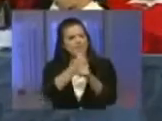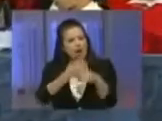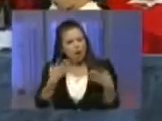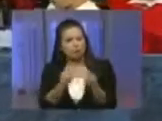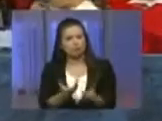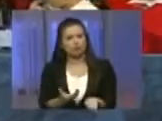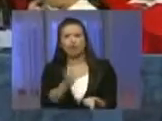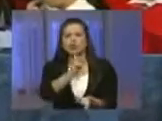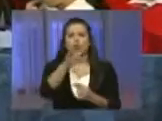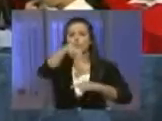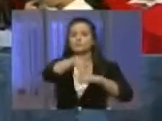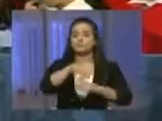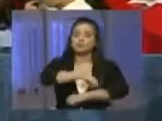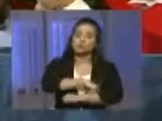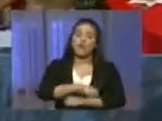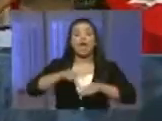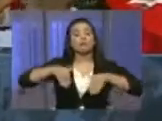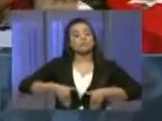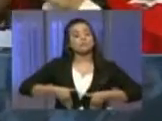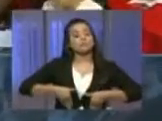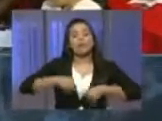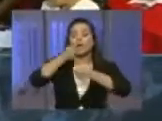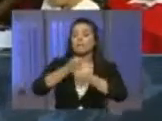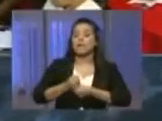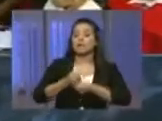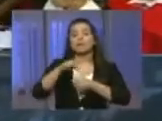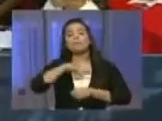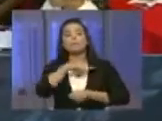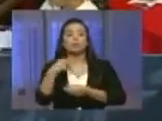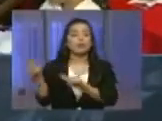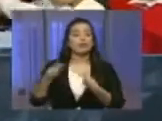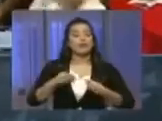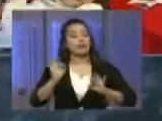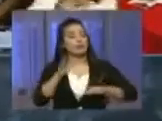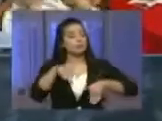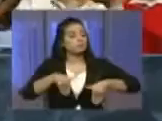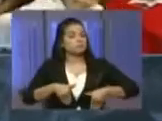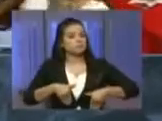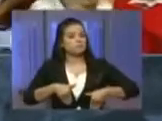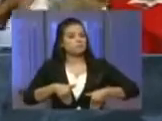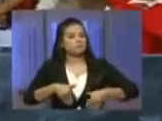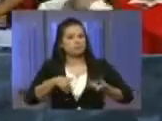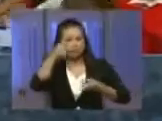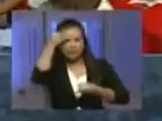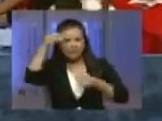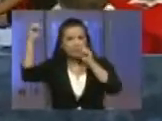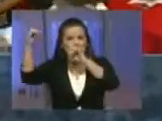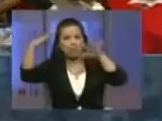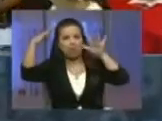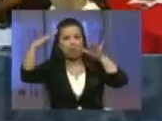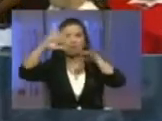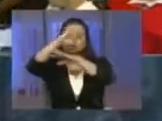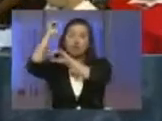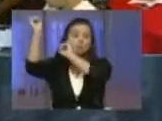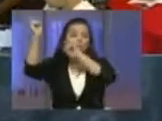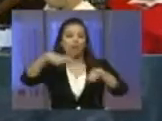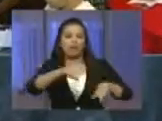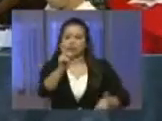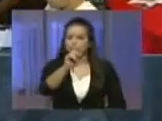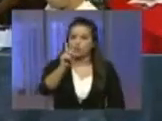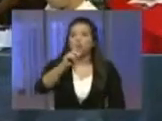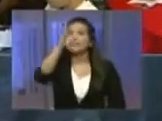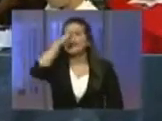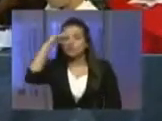sentarse a esperar que no ha llegado la gran misión Así va a caer del cielo Ah del cielo caen son